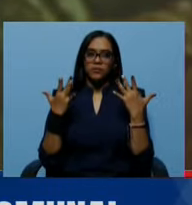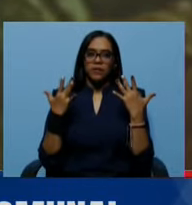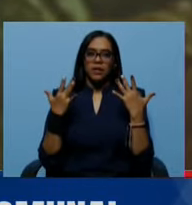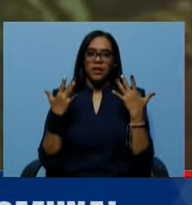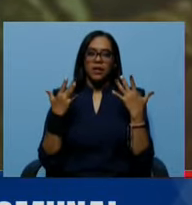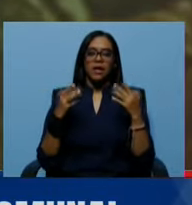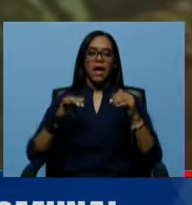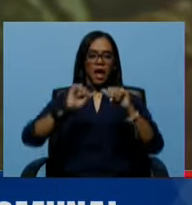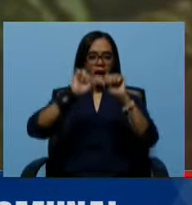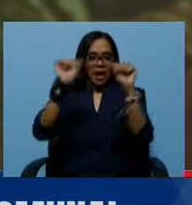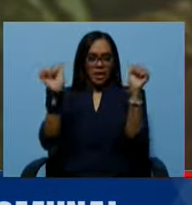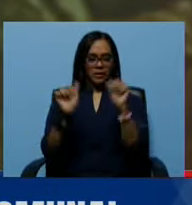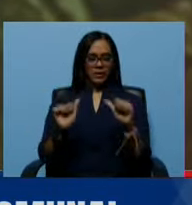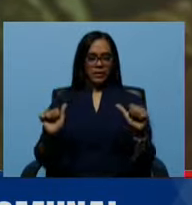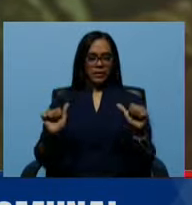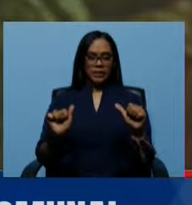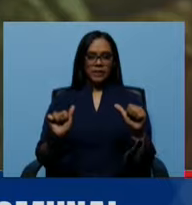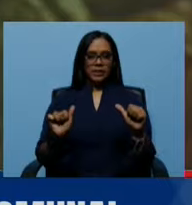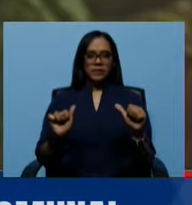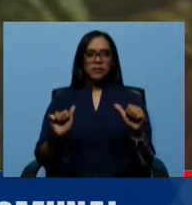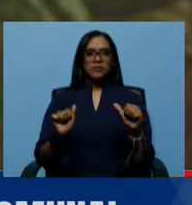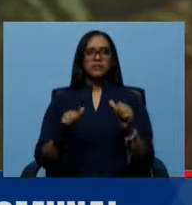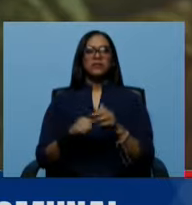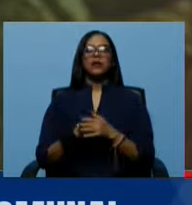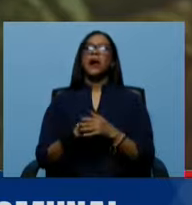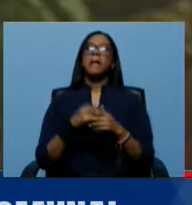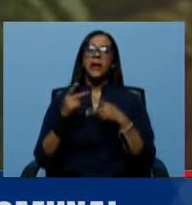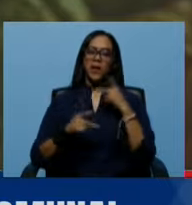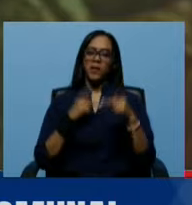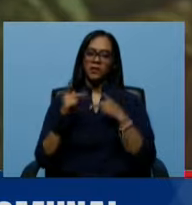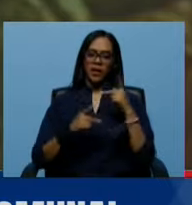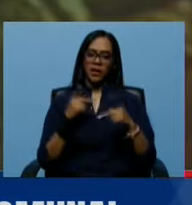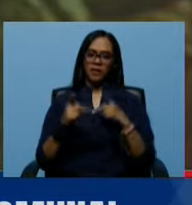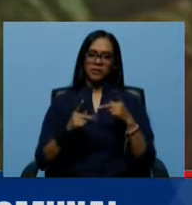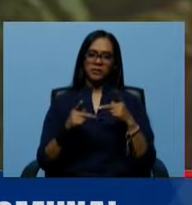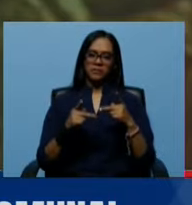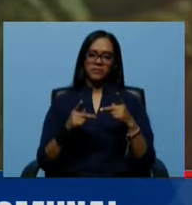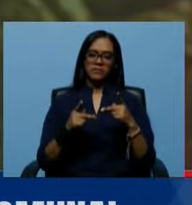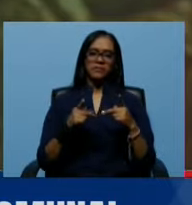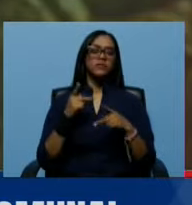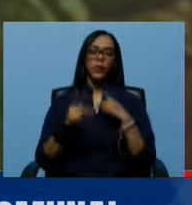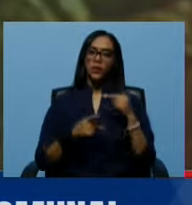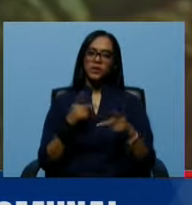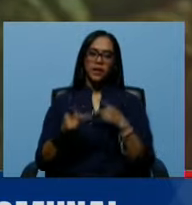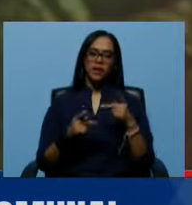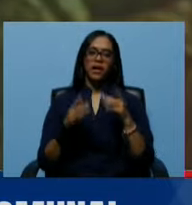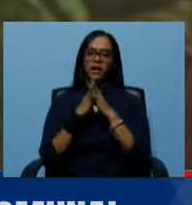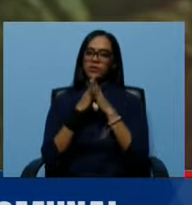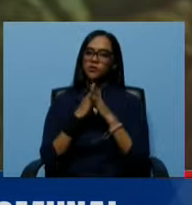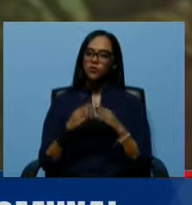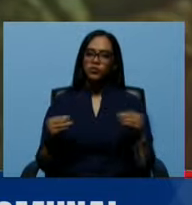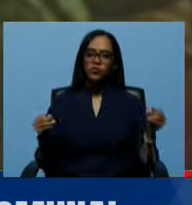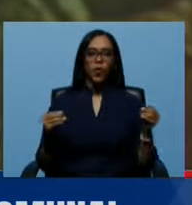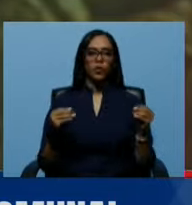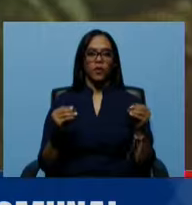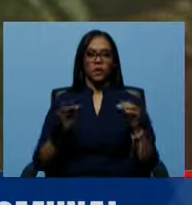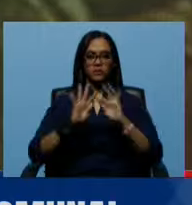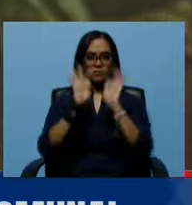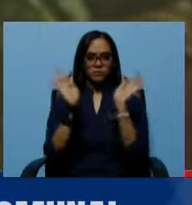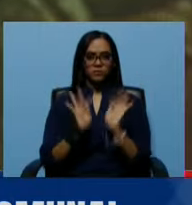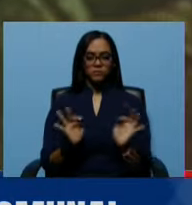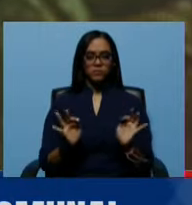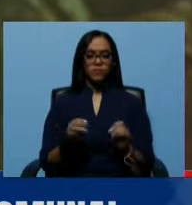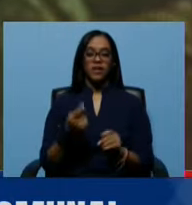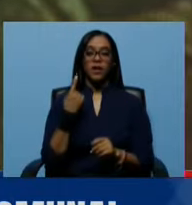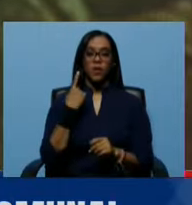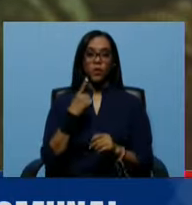Artesanía. Textiles. Producir. Producir en todos los aspectos. Y es uno de los